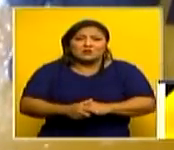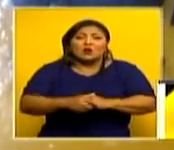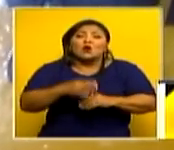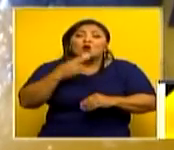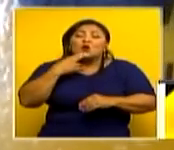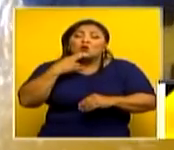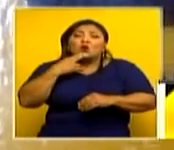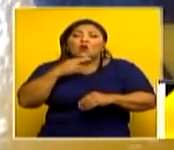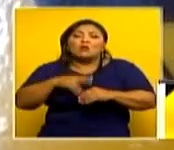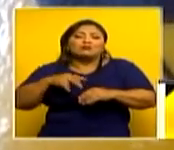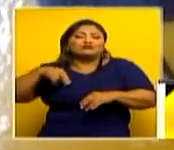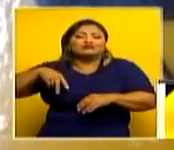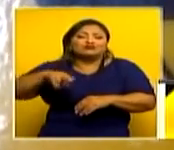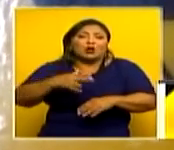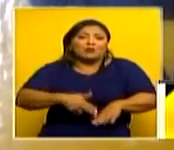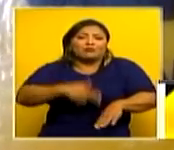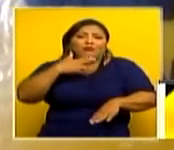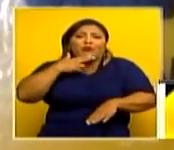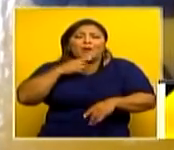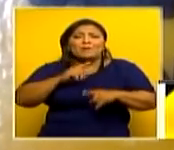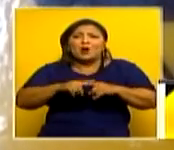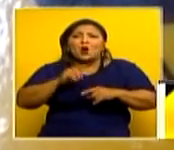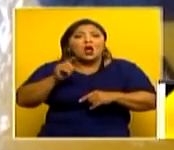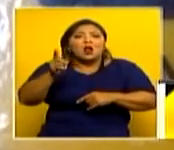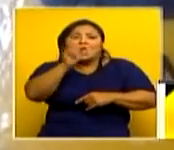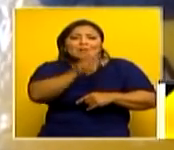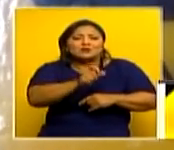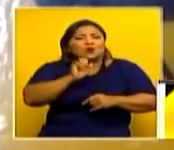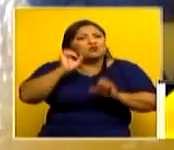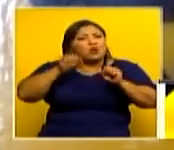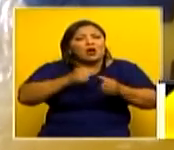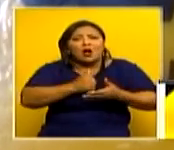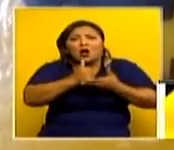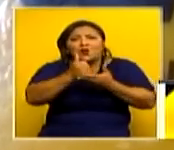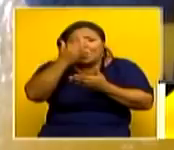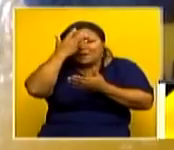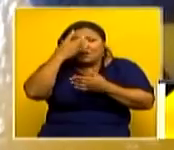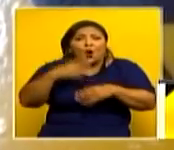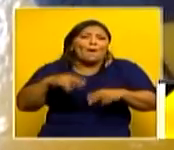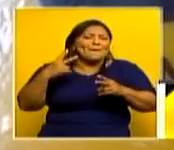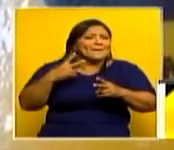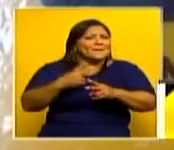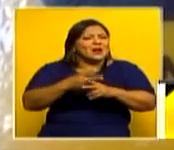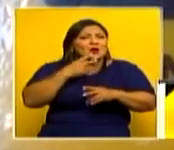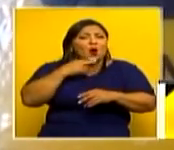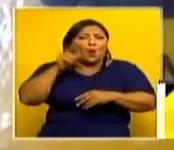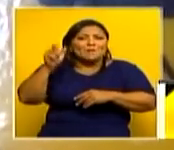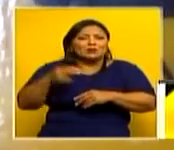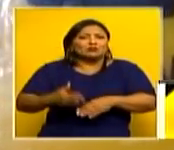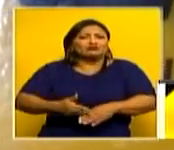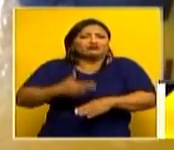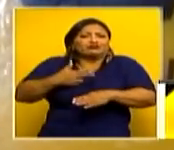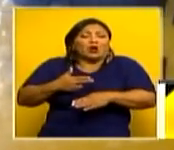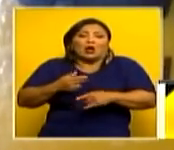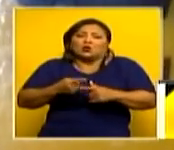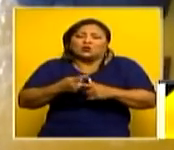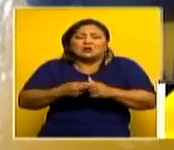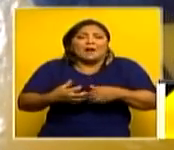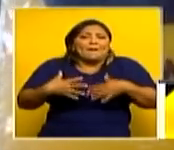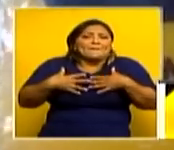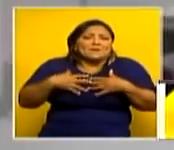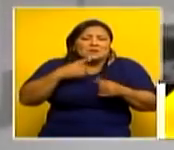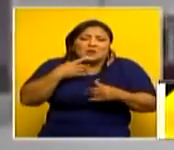cruzarse aquí armados. Aquí nadie pudo hacer nadie se pudo meter porque imagínese una persona con arma, es